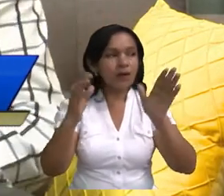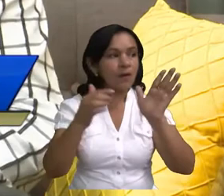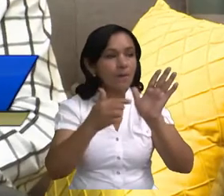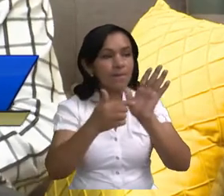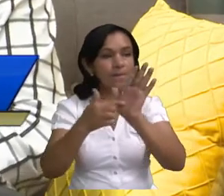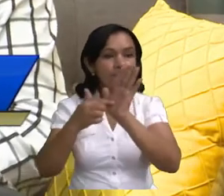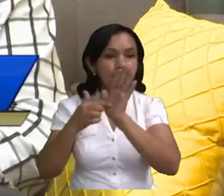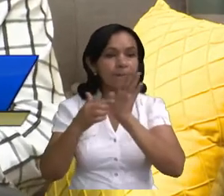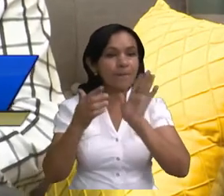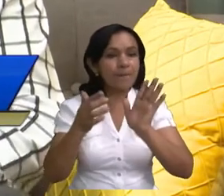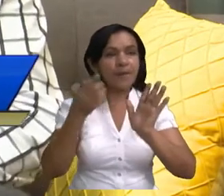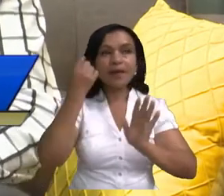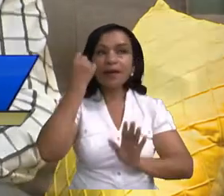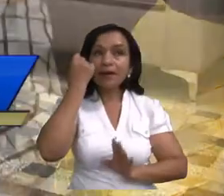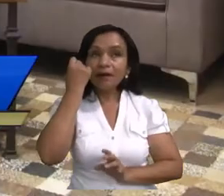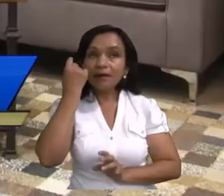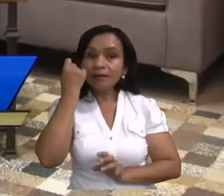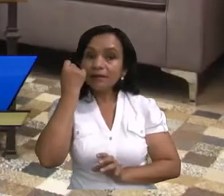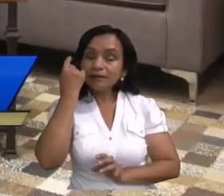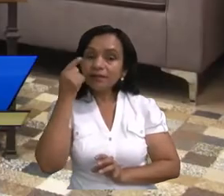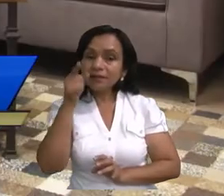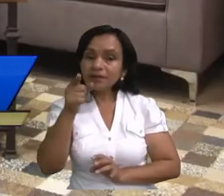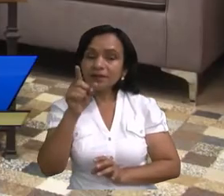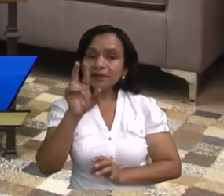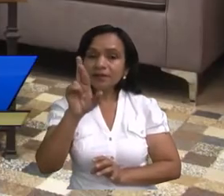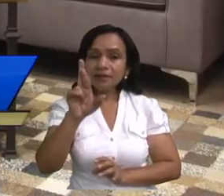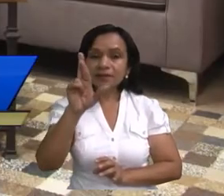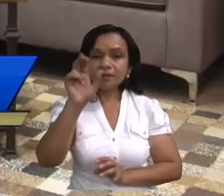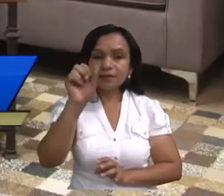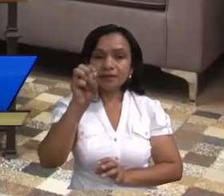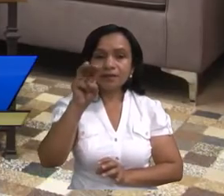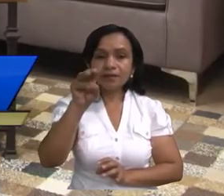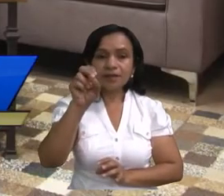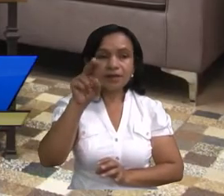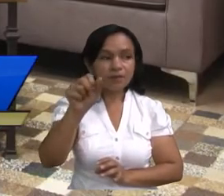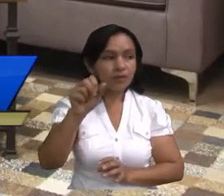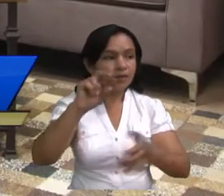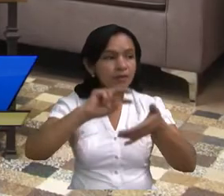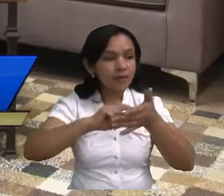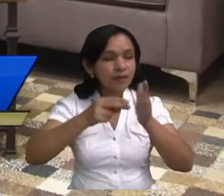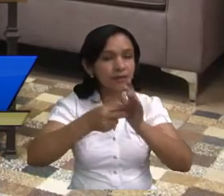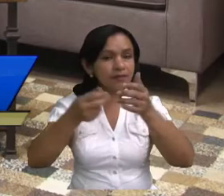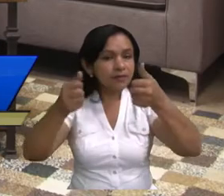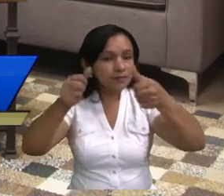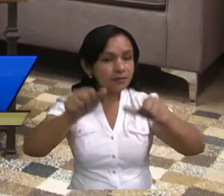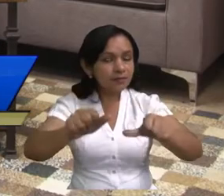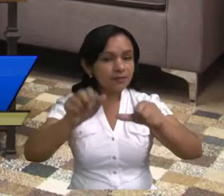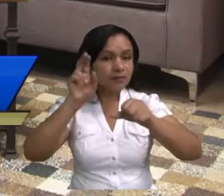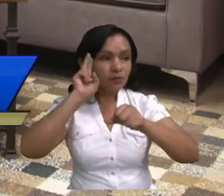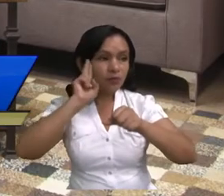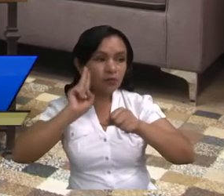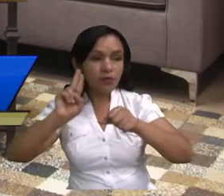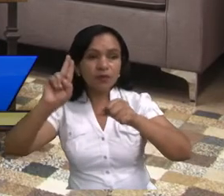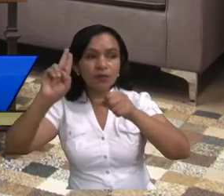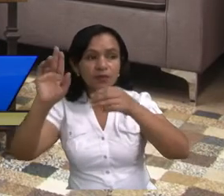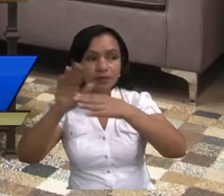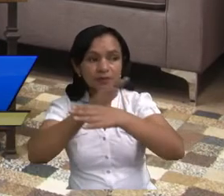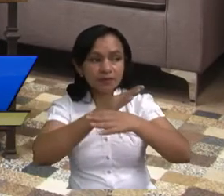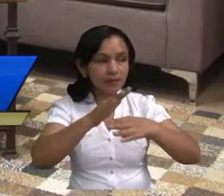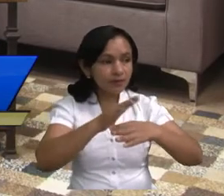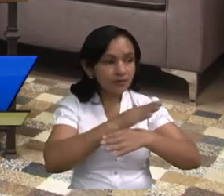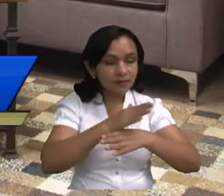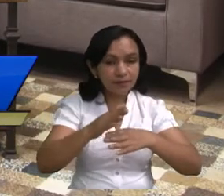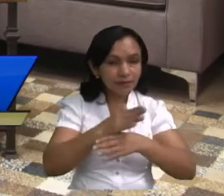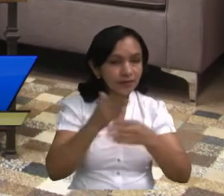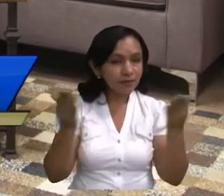otro. Comprender, compañera Ramona, lo que implica para el complejo de articulación del sector universitario, porque además